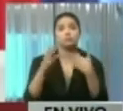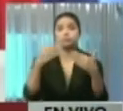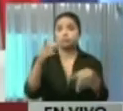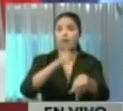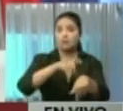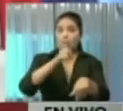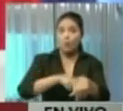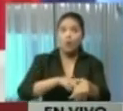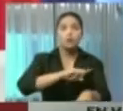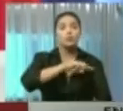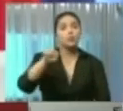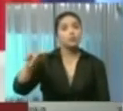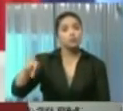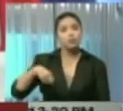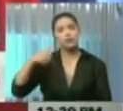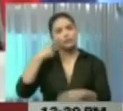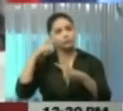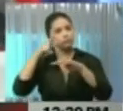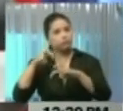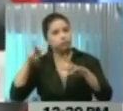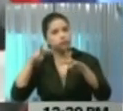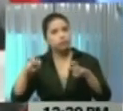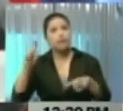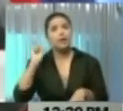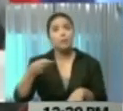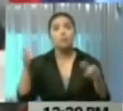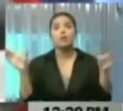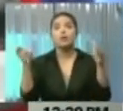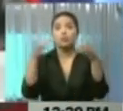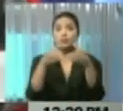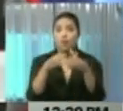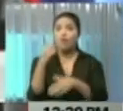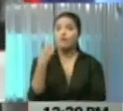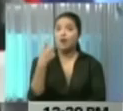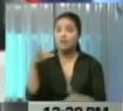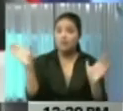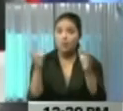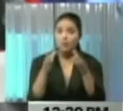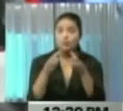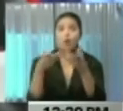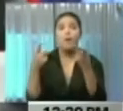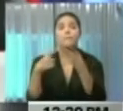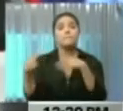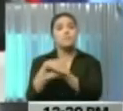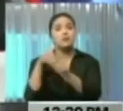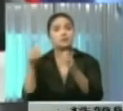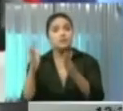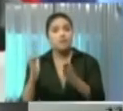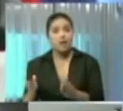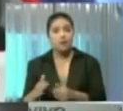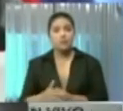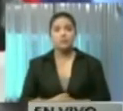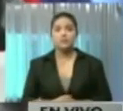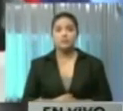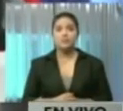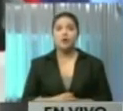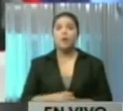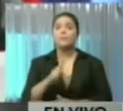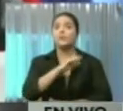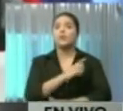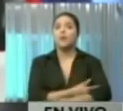hora. Esto estuvimos analizando, hay que hacer unas reuniones, este ministerio, Ministerio del Poder